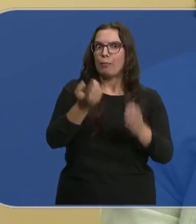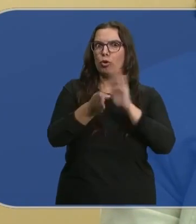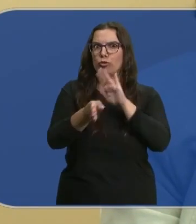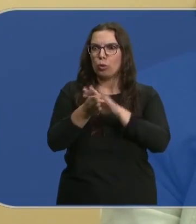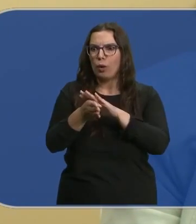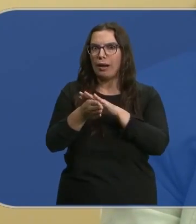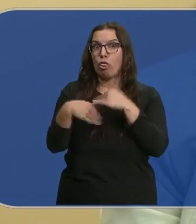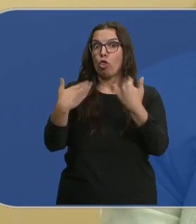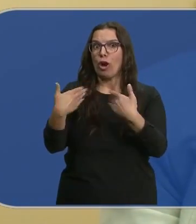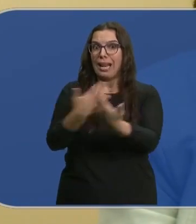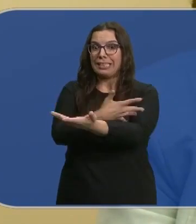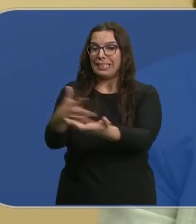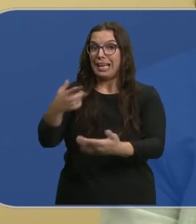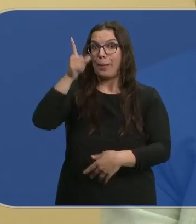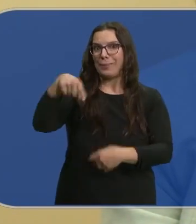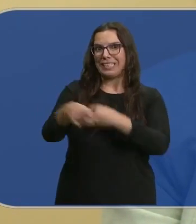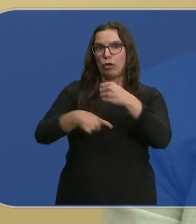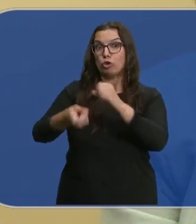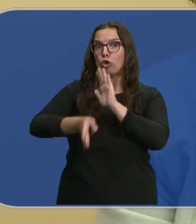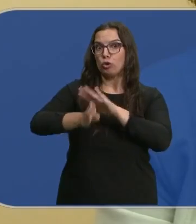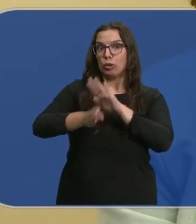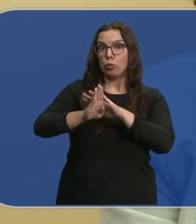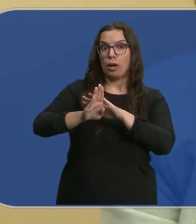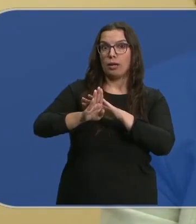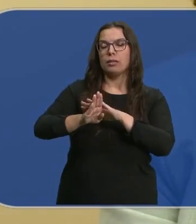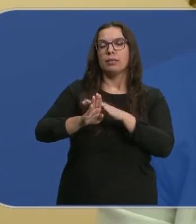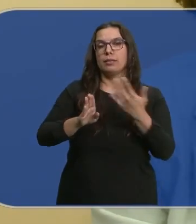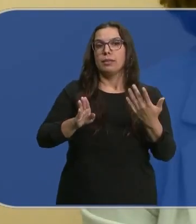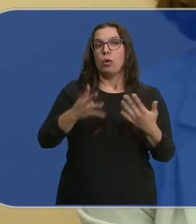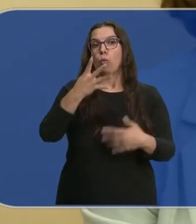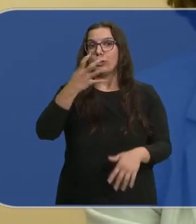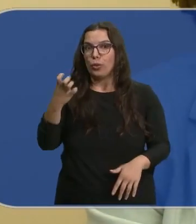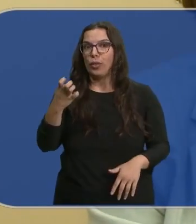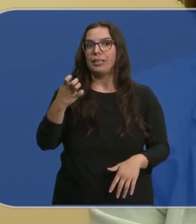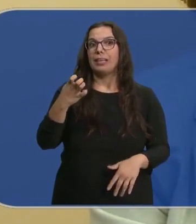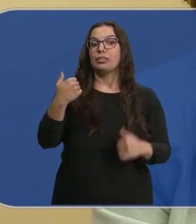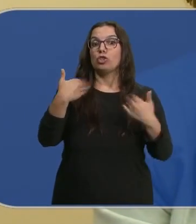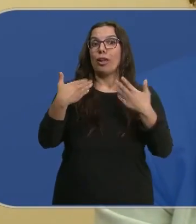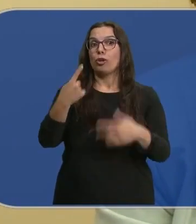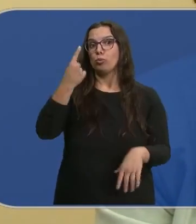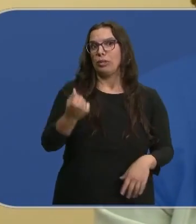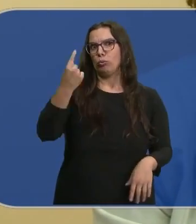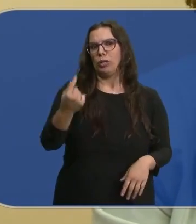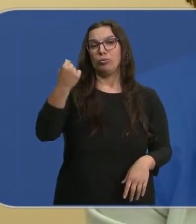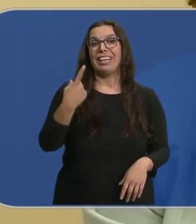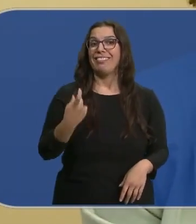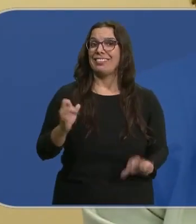continuar teniendo durante todo el mes de agosto y lo que nos queda de julio 400 donaciones